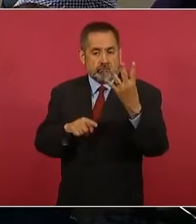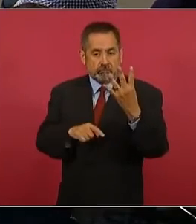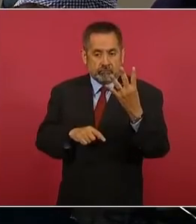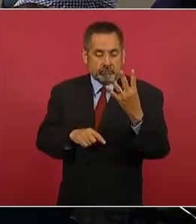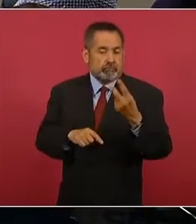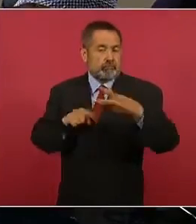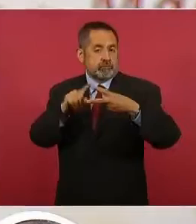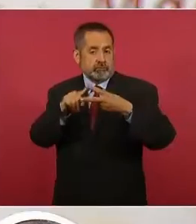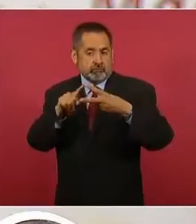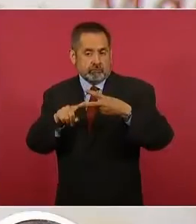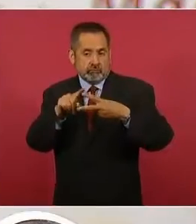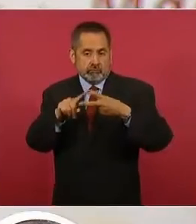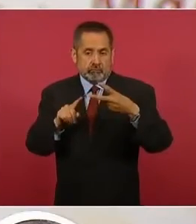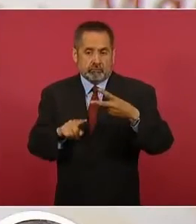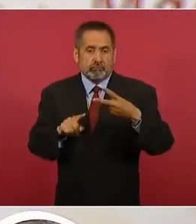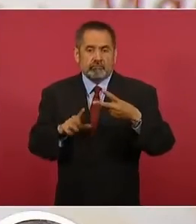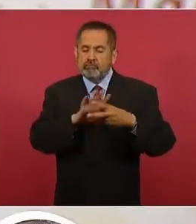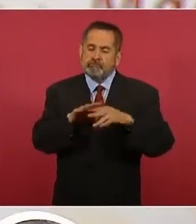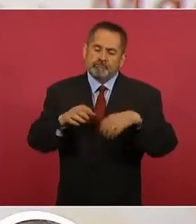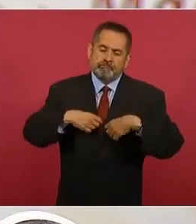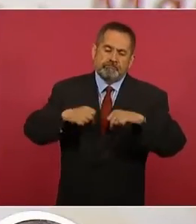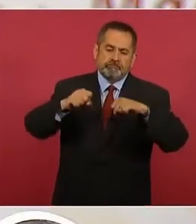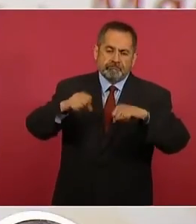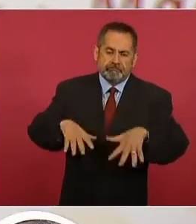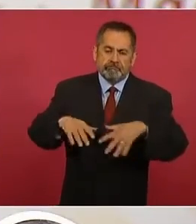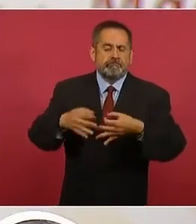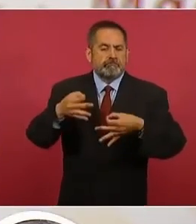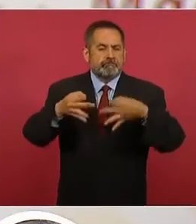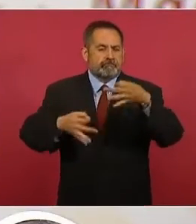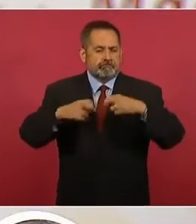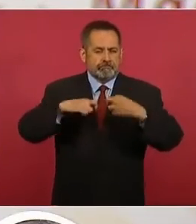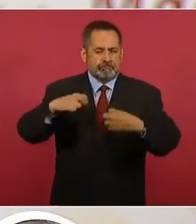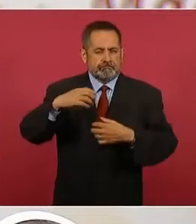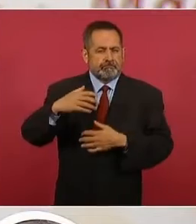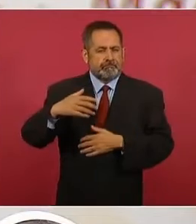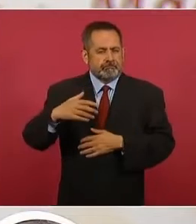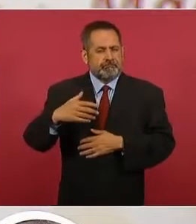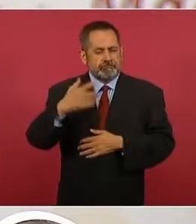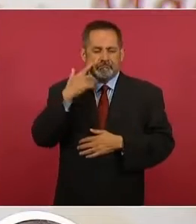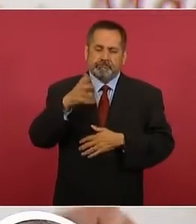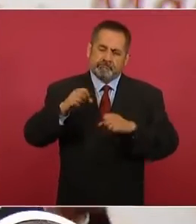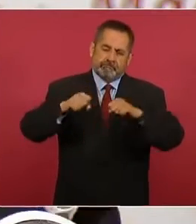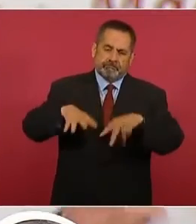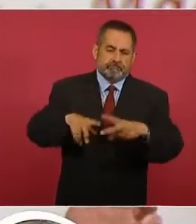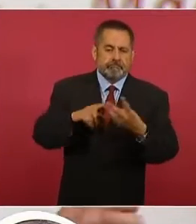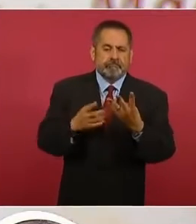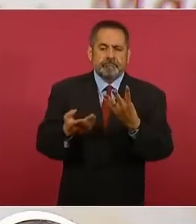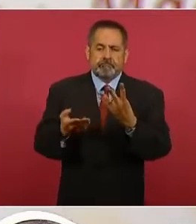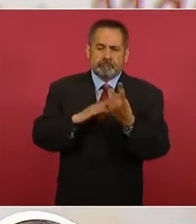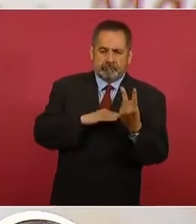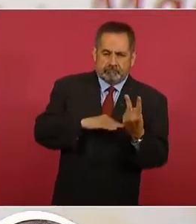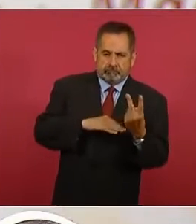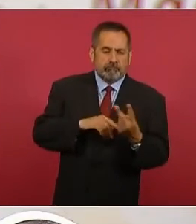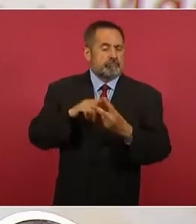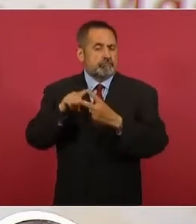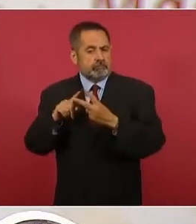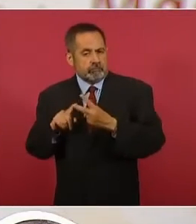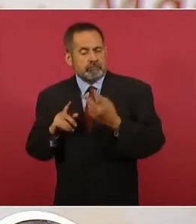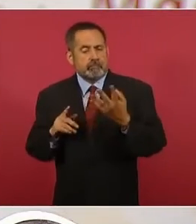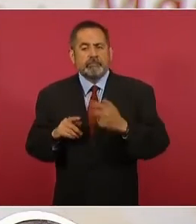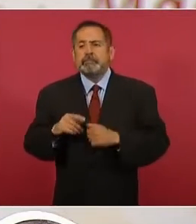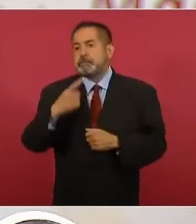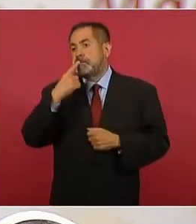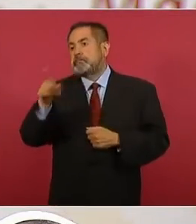2 magistrados dejaron de serla, dejaron de serlo ya. Ninguna de las 4